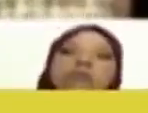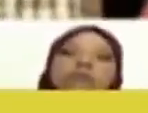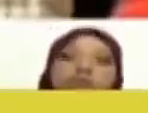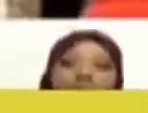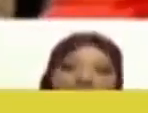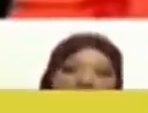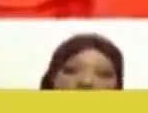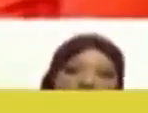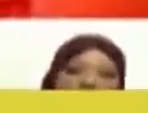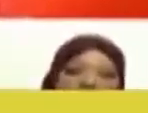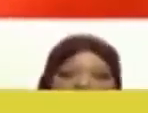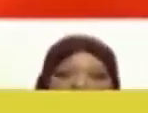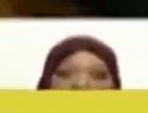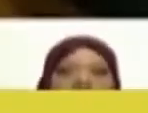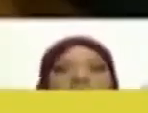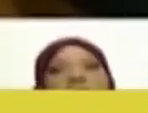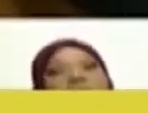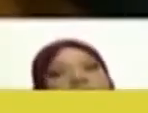en este salón